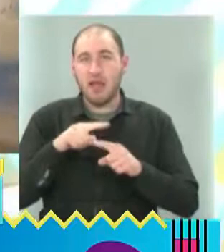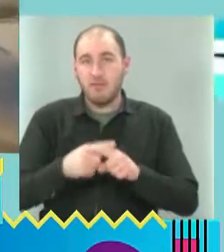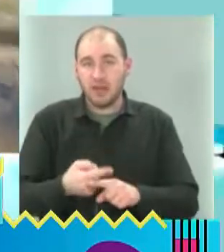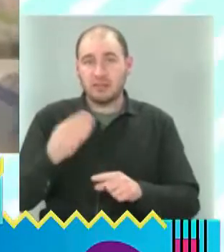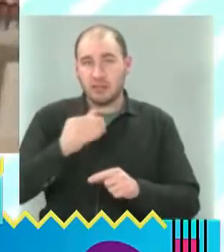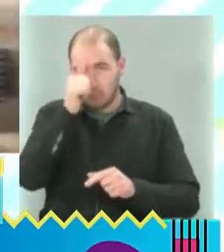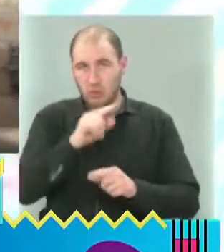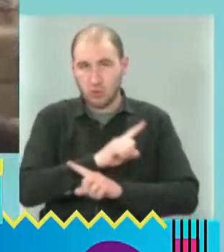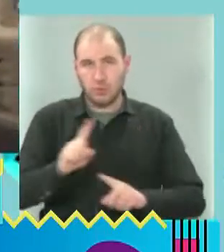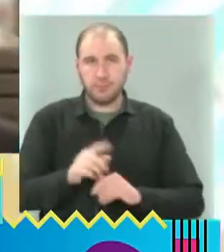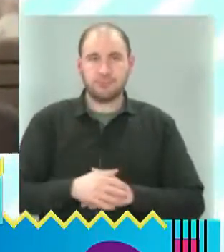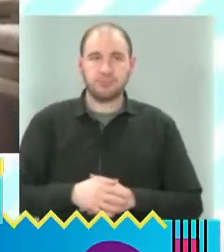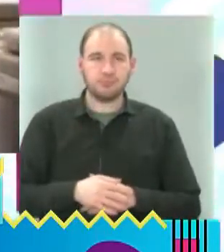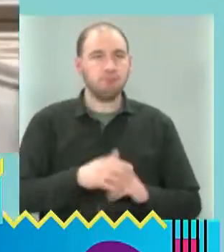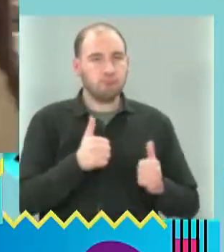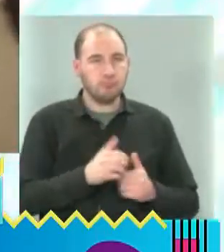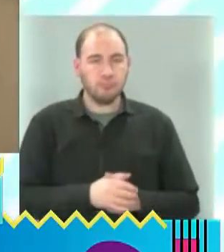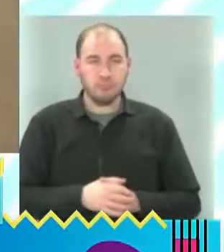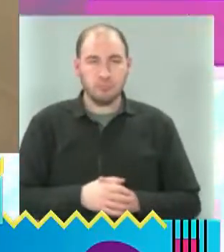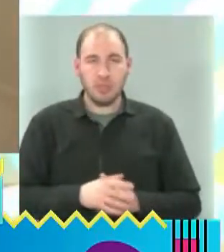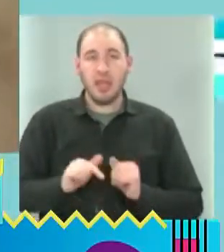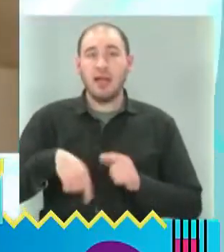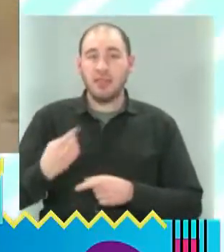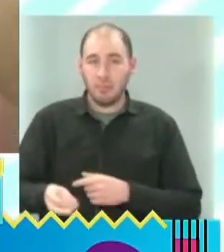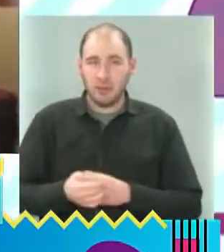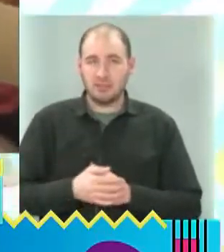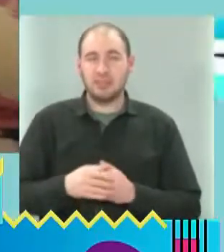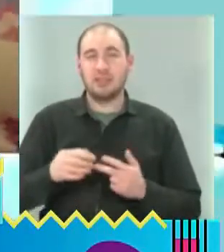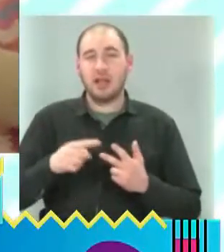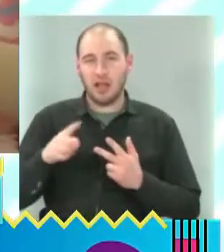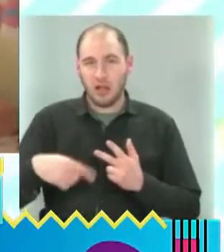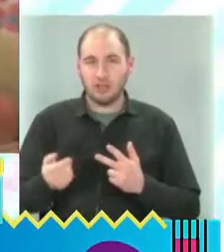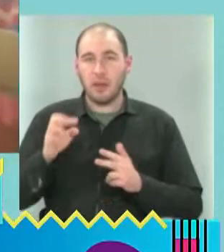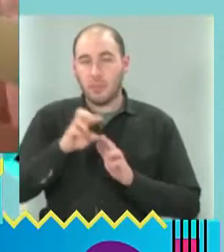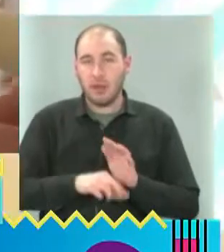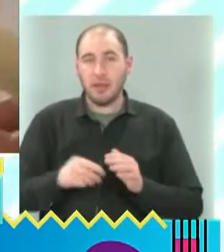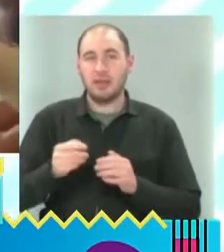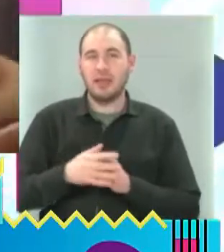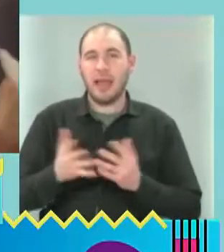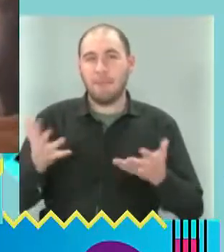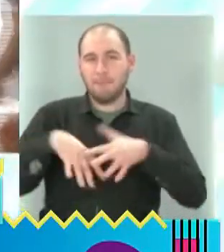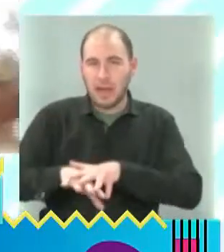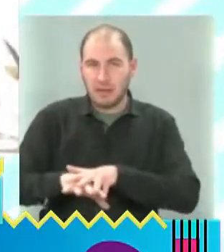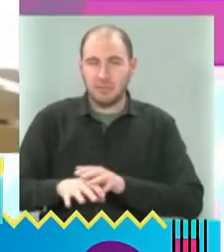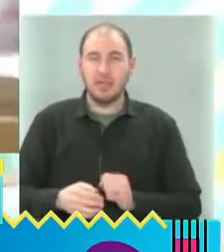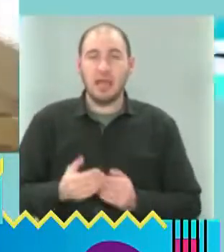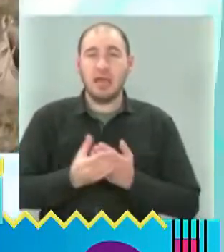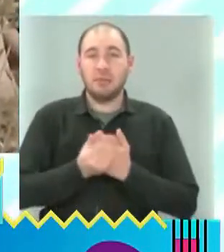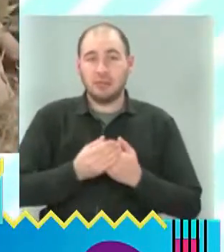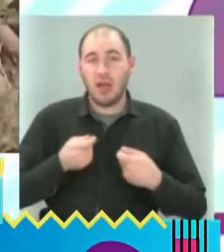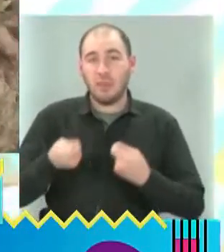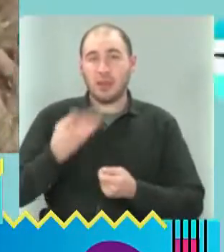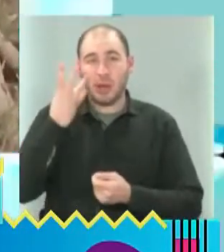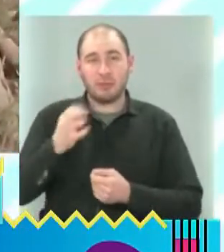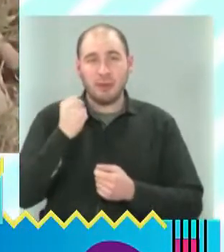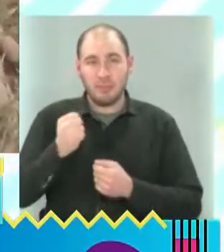ni fines de semana. Bien. Perfecto. Y después ya cuando hay una relación laboral, que eso se llama programa Empalme, donde el Ministerio aporta